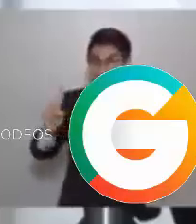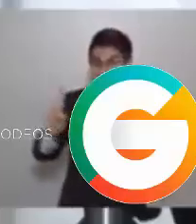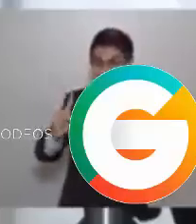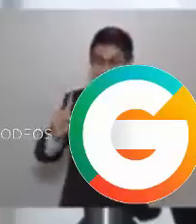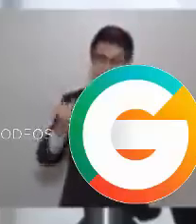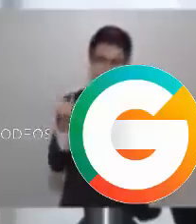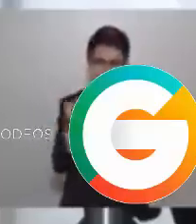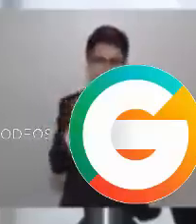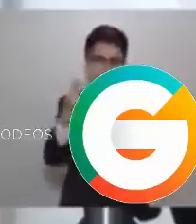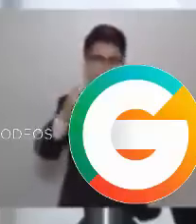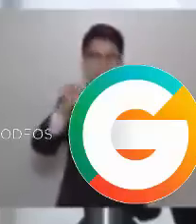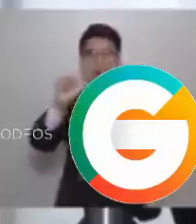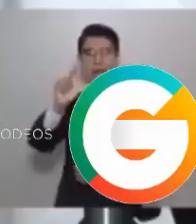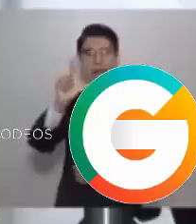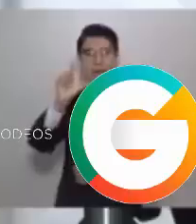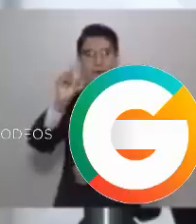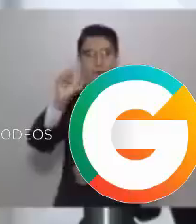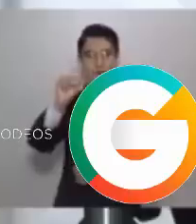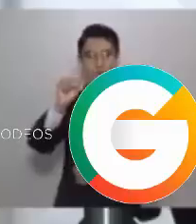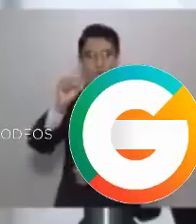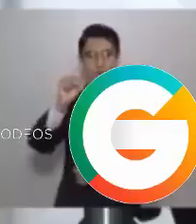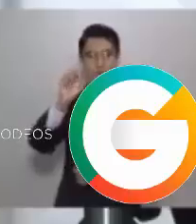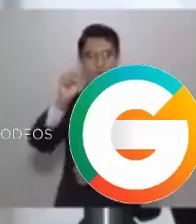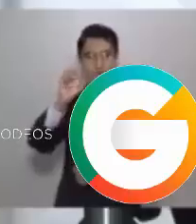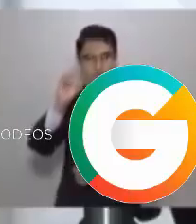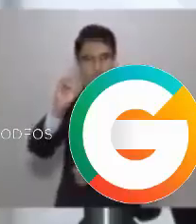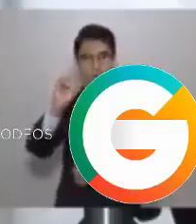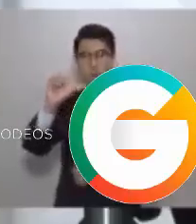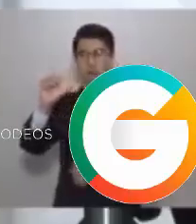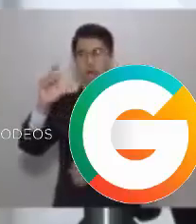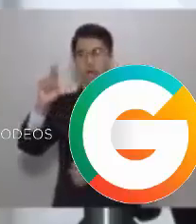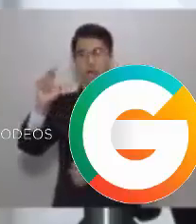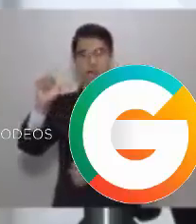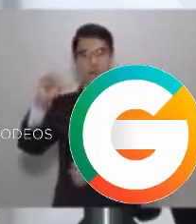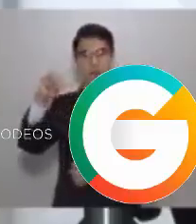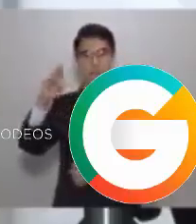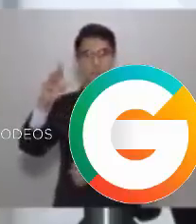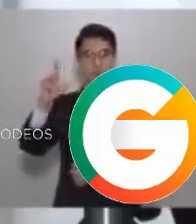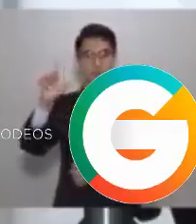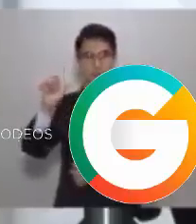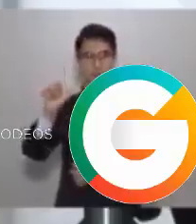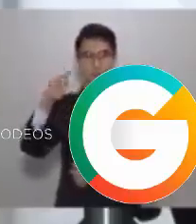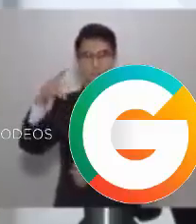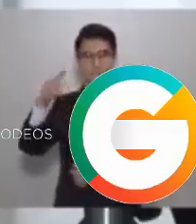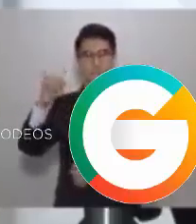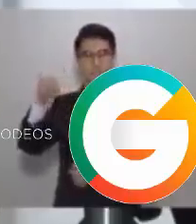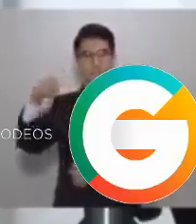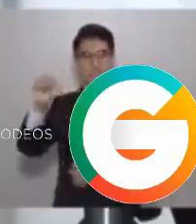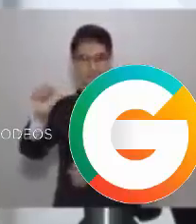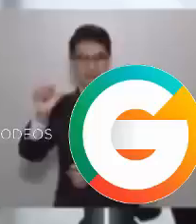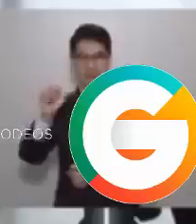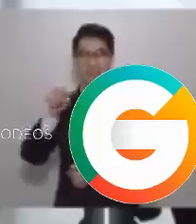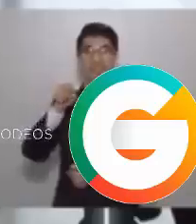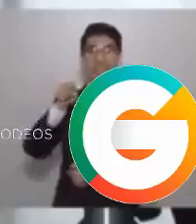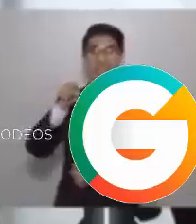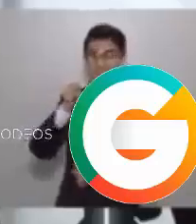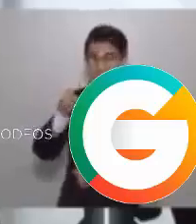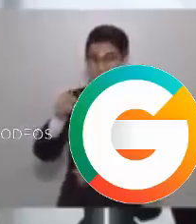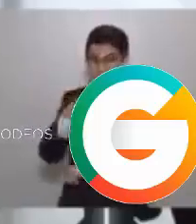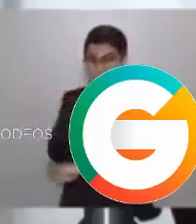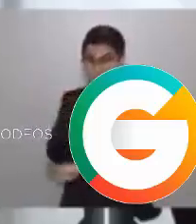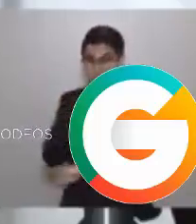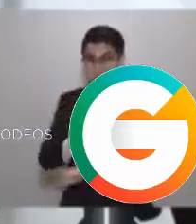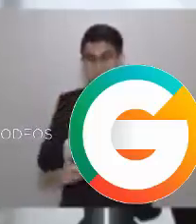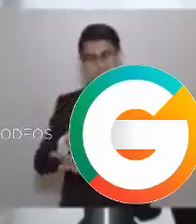Piña. Las actividades de esta persona, con el debido respeto a sus familiares,